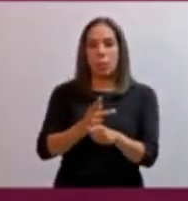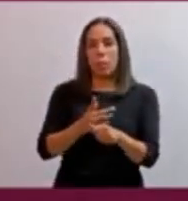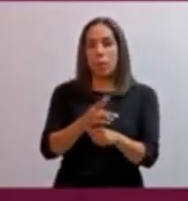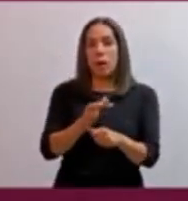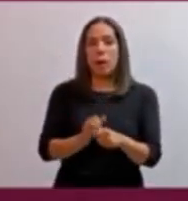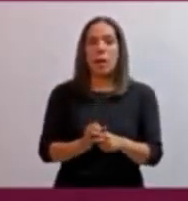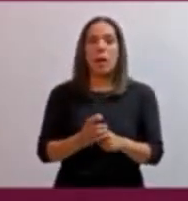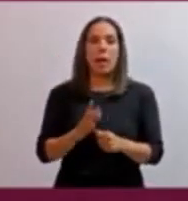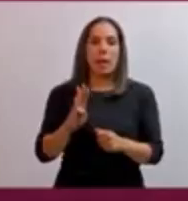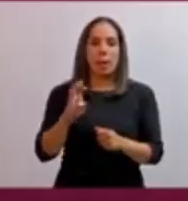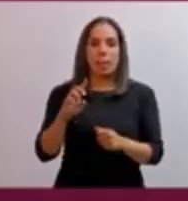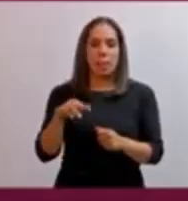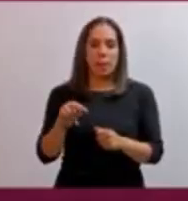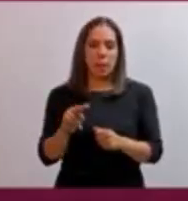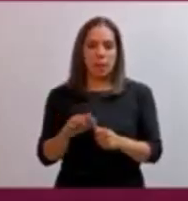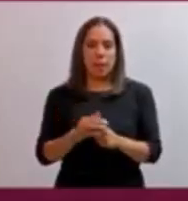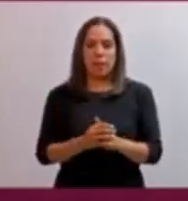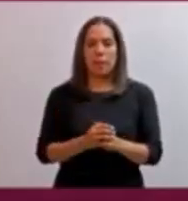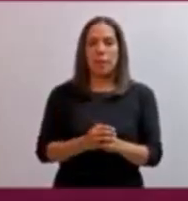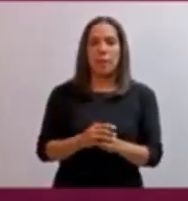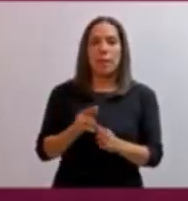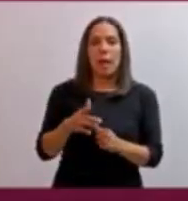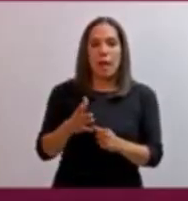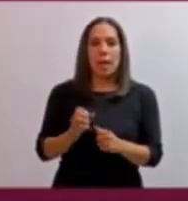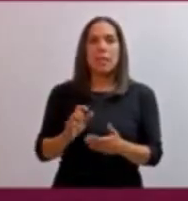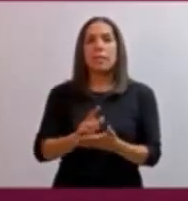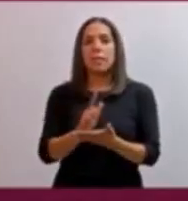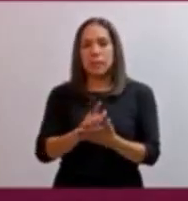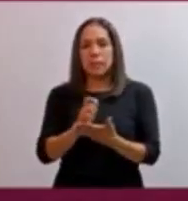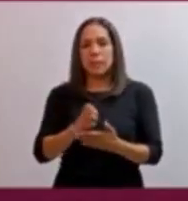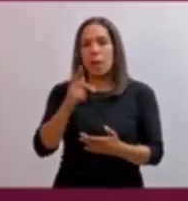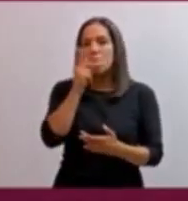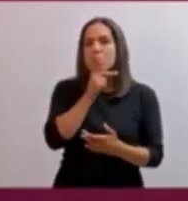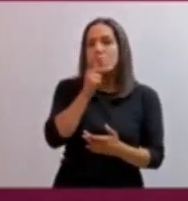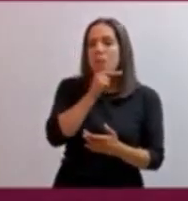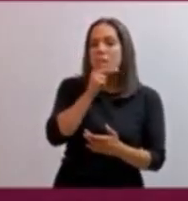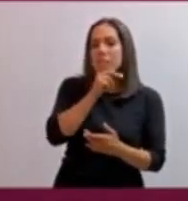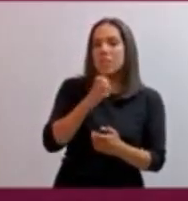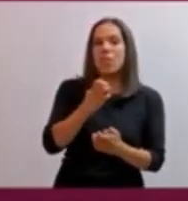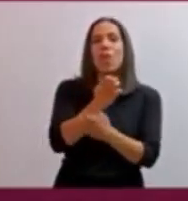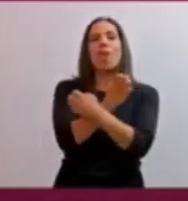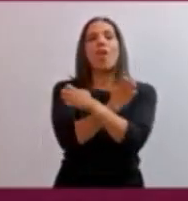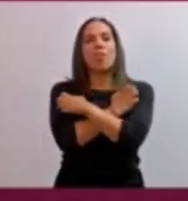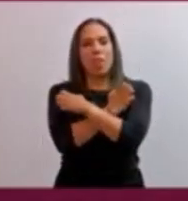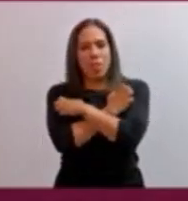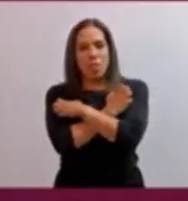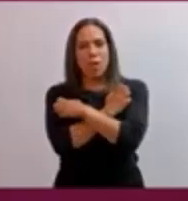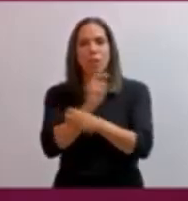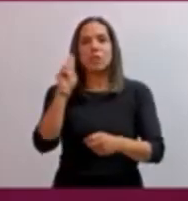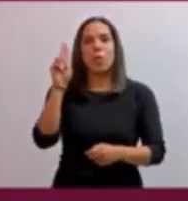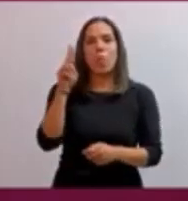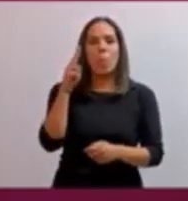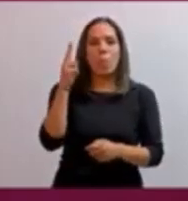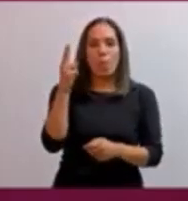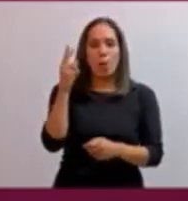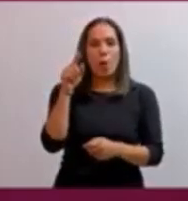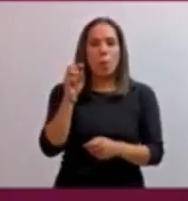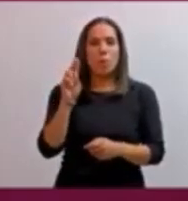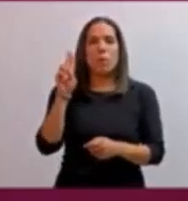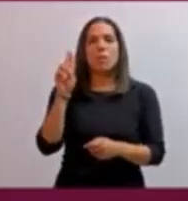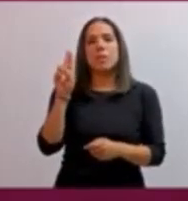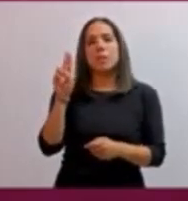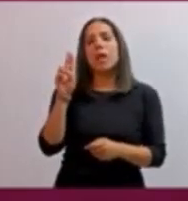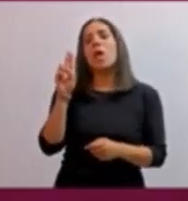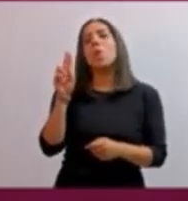Maestros, BEN, licenciada en Psicología Educativa por la UAM Xochimilco. Cuenta con una especialidad en competencias directivas y